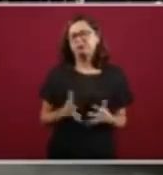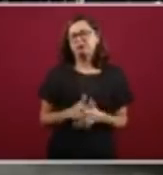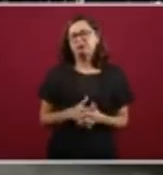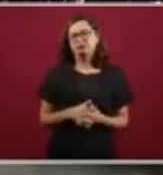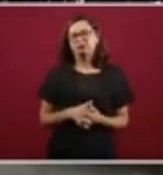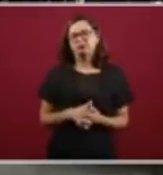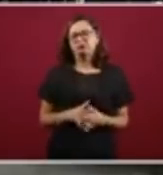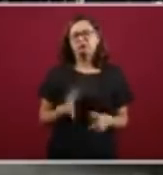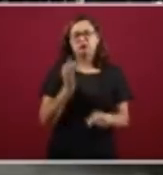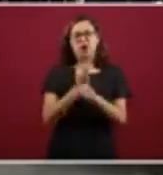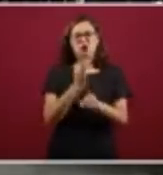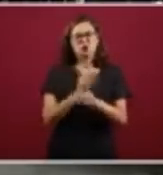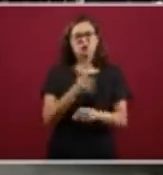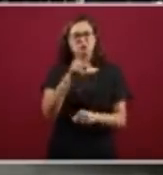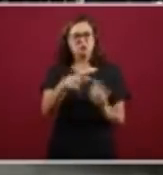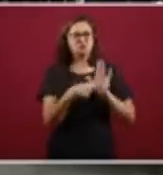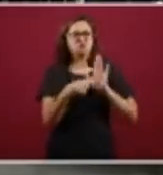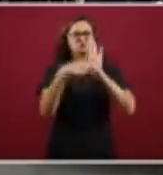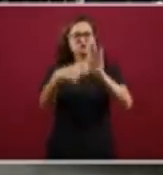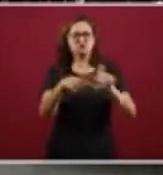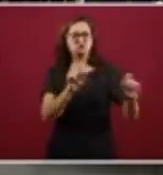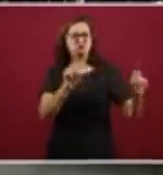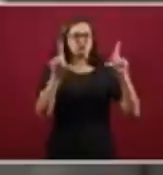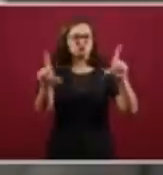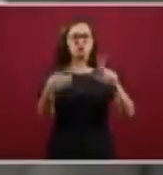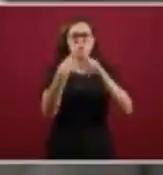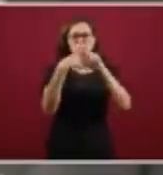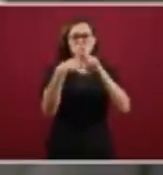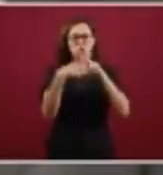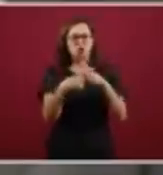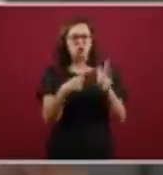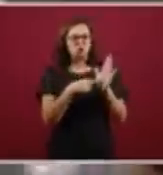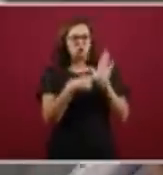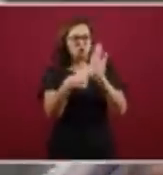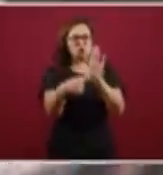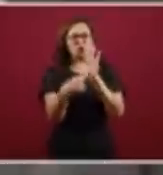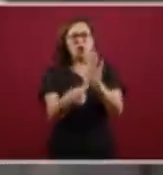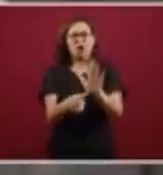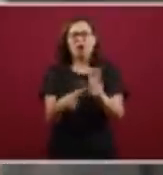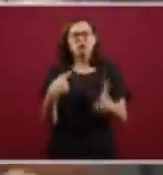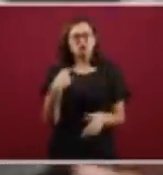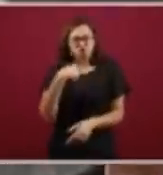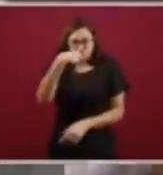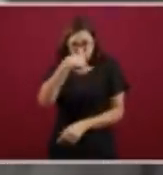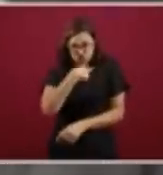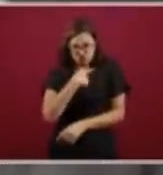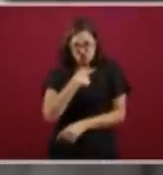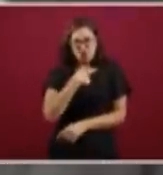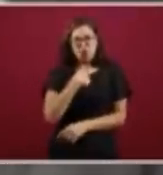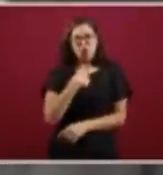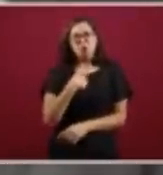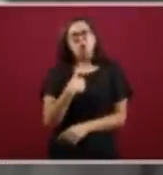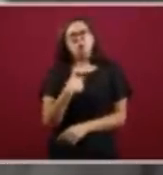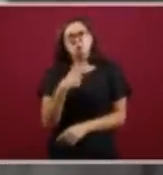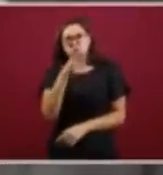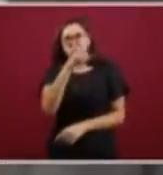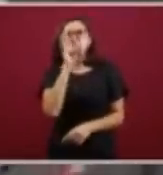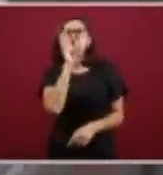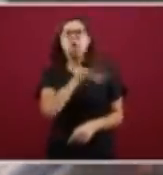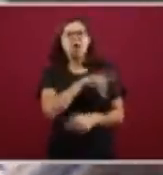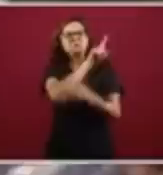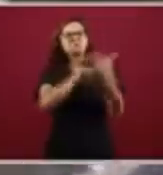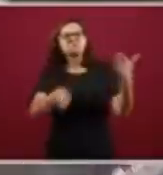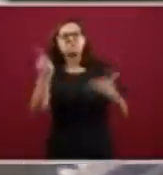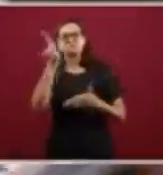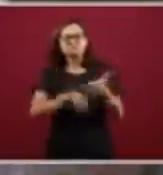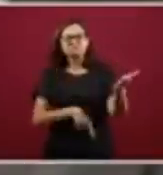ahorita los datos están dados. Yo no vengo a manchar, aclaro, no vengo a manchar esos datos. Simplemente